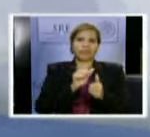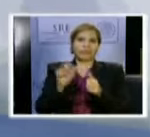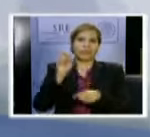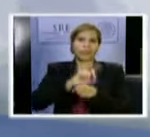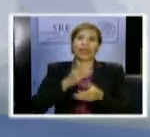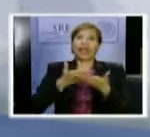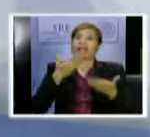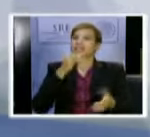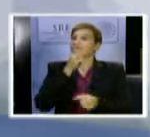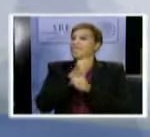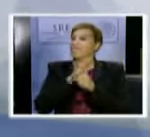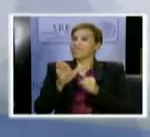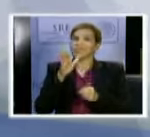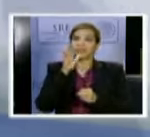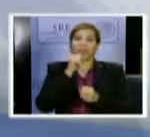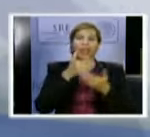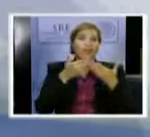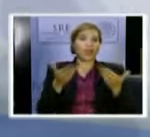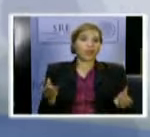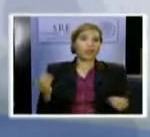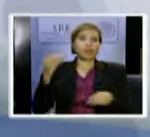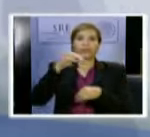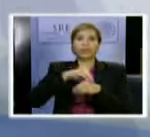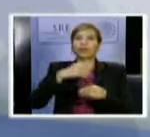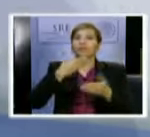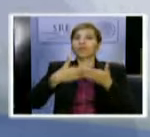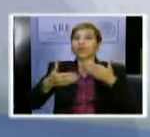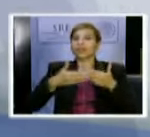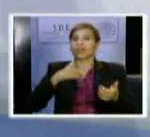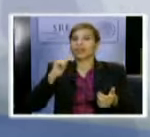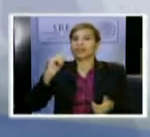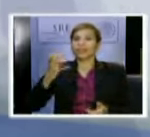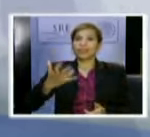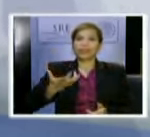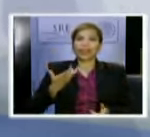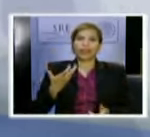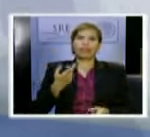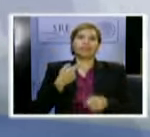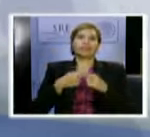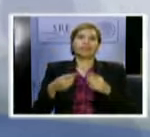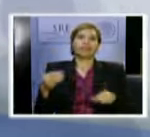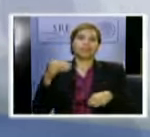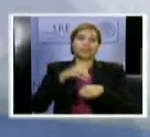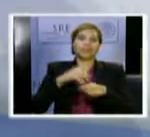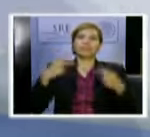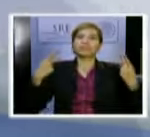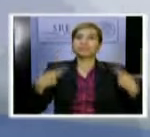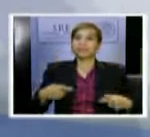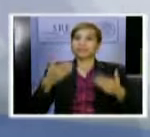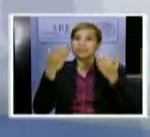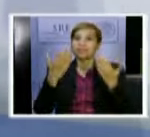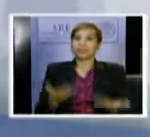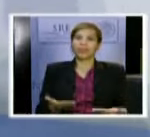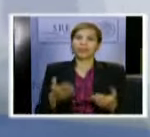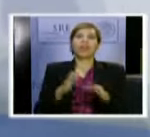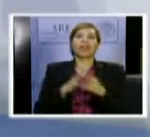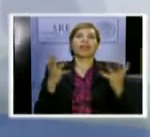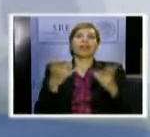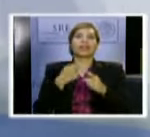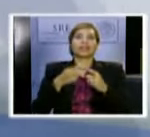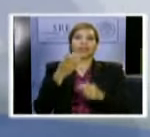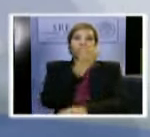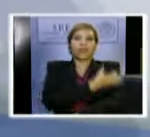Parecía imposible, cuando se aplica la tecnología, se pone el staff, el personal, se genera